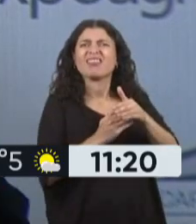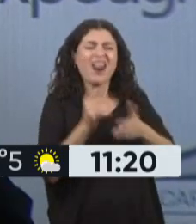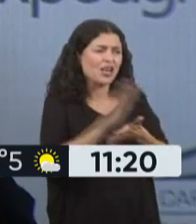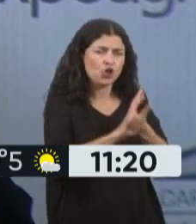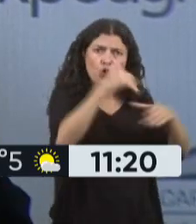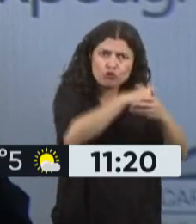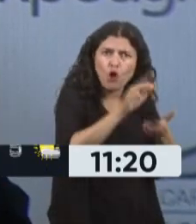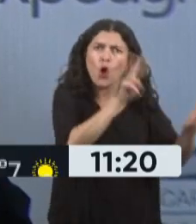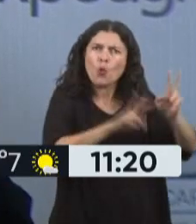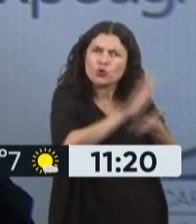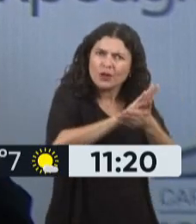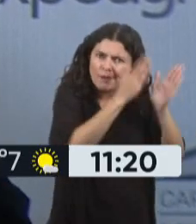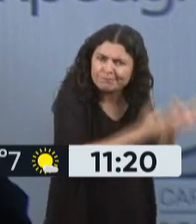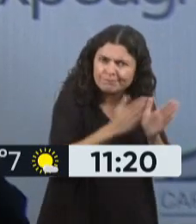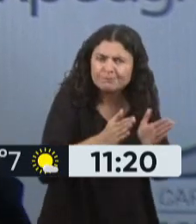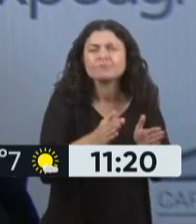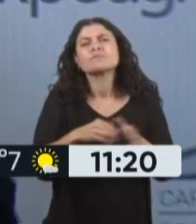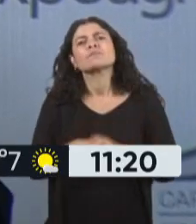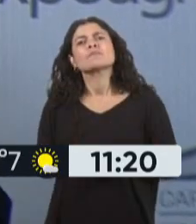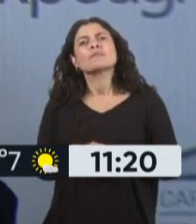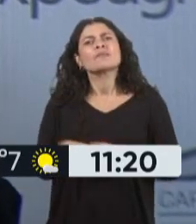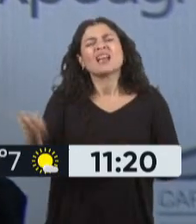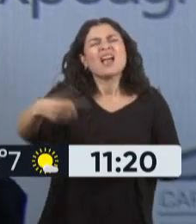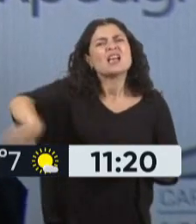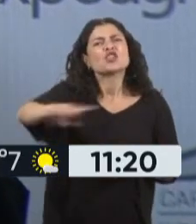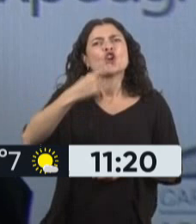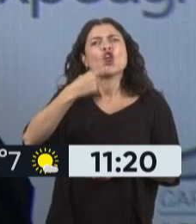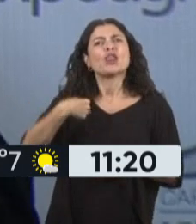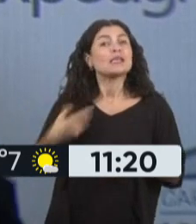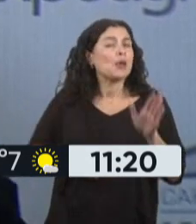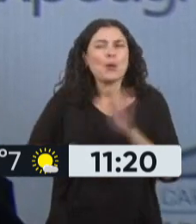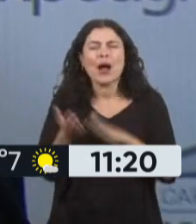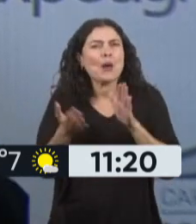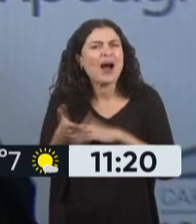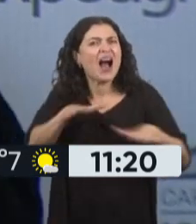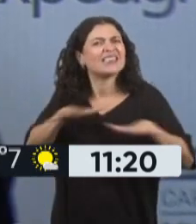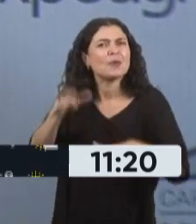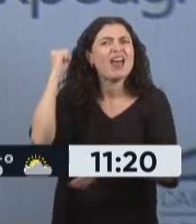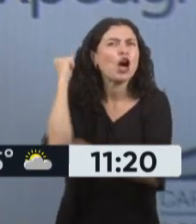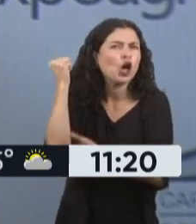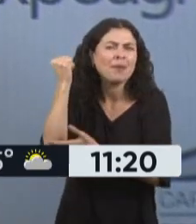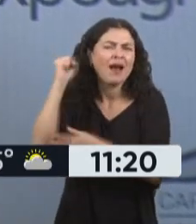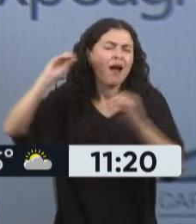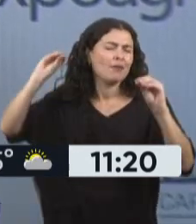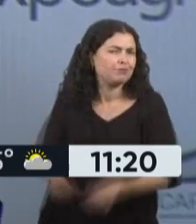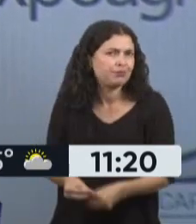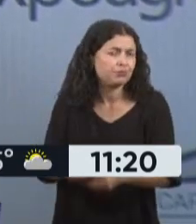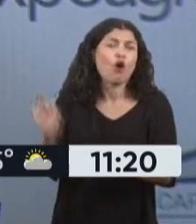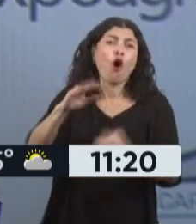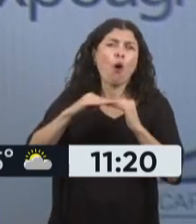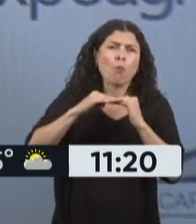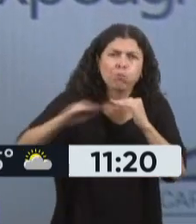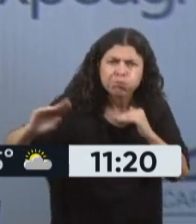Digamos, como fruto de esa estabilización nos dijeron que se iba a destruir el nivel de actividad, que se